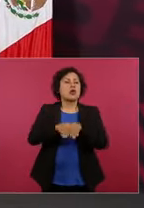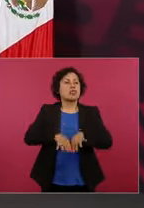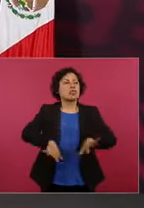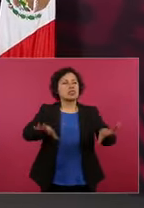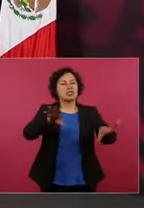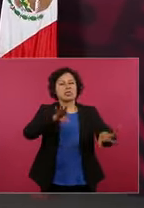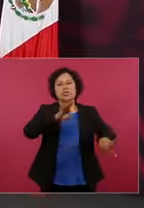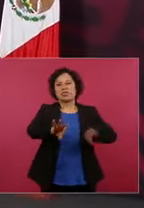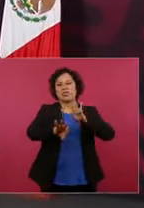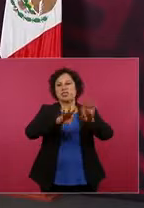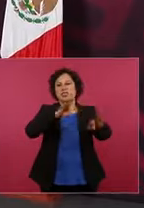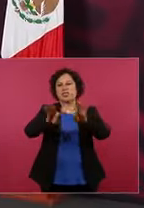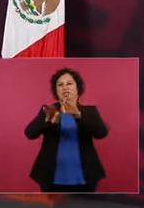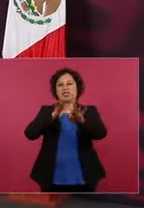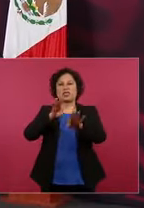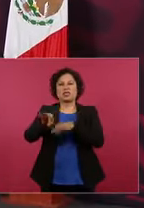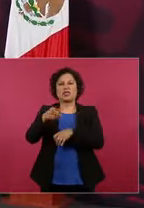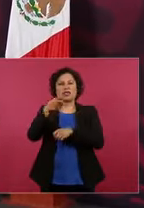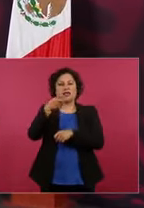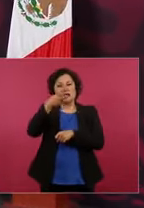mediáticas.